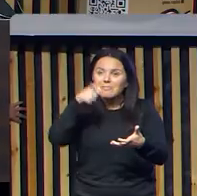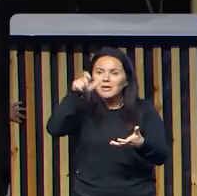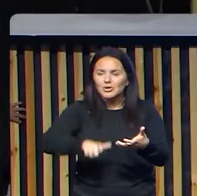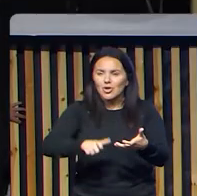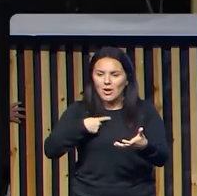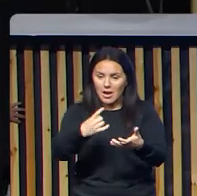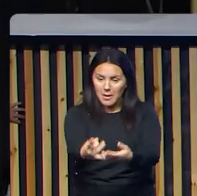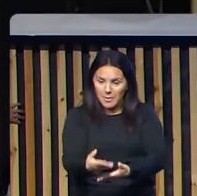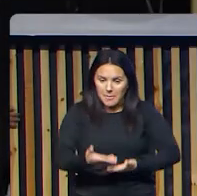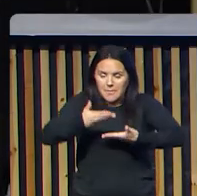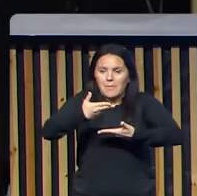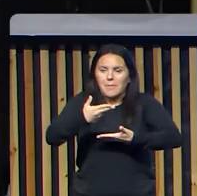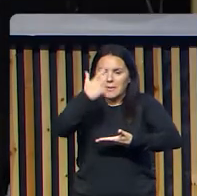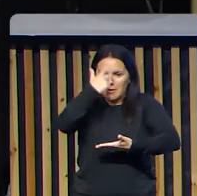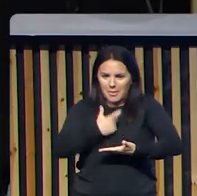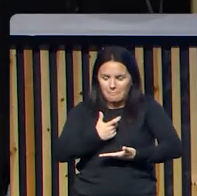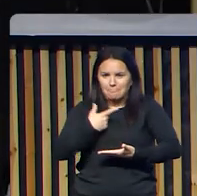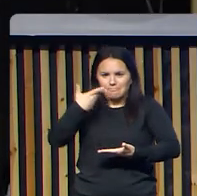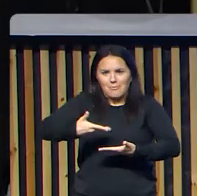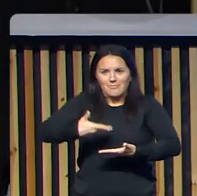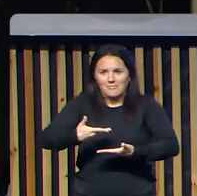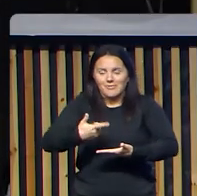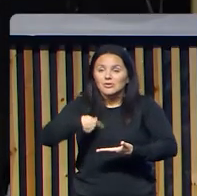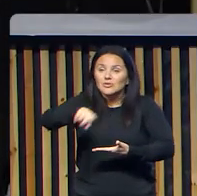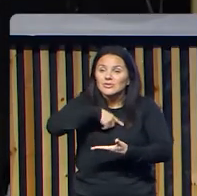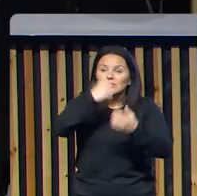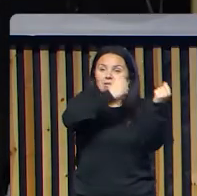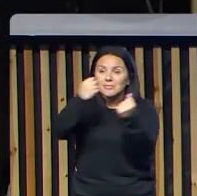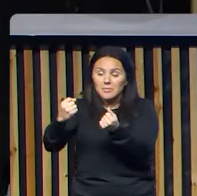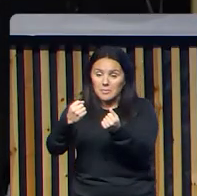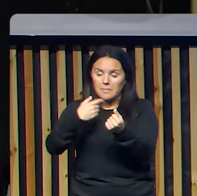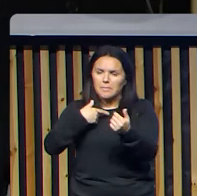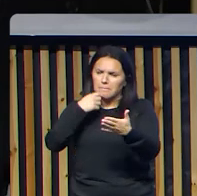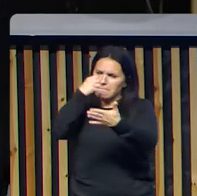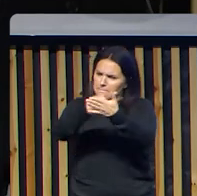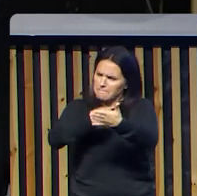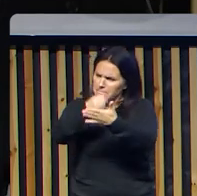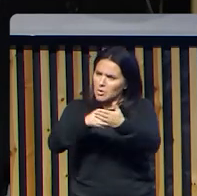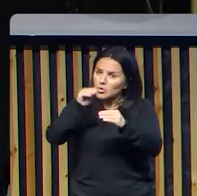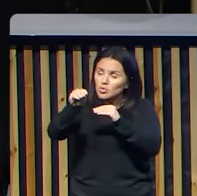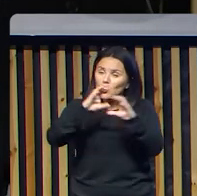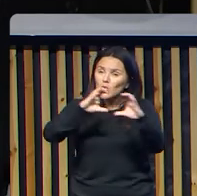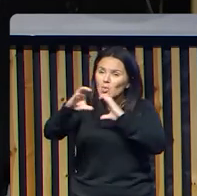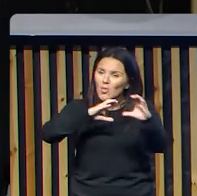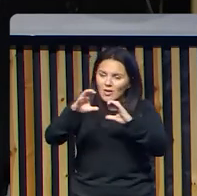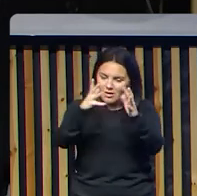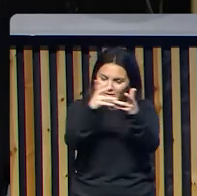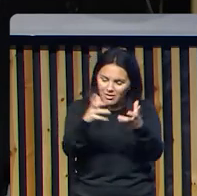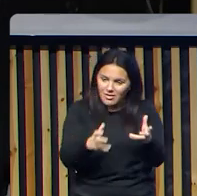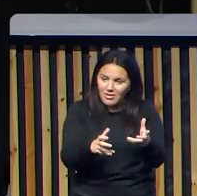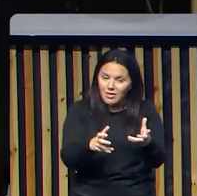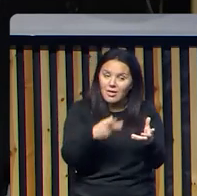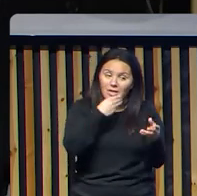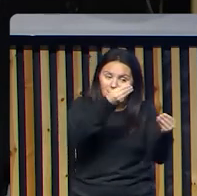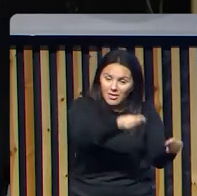recibir es decir reivindicamos que la administración diseñe y elabore sus procesos comunicativos pensando en